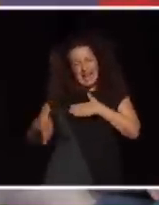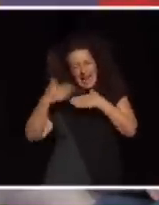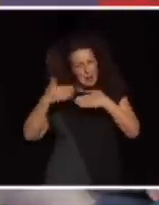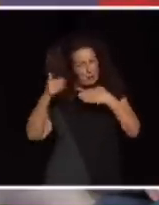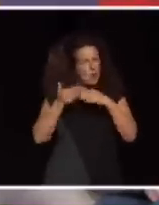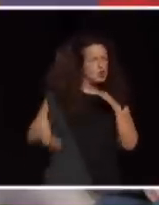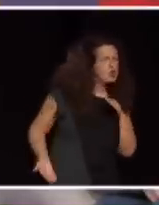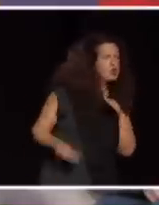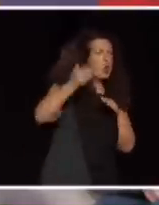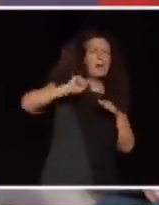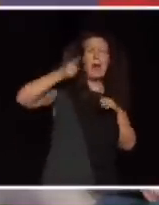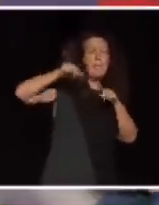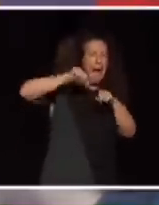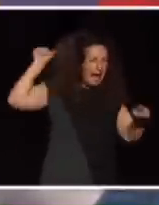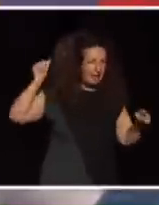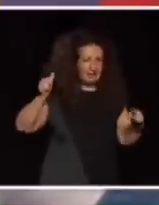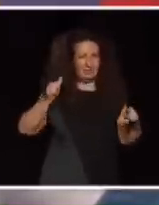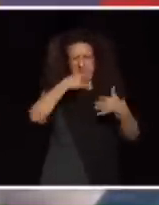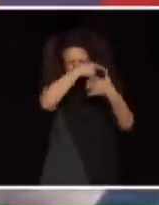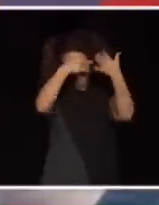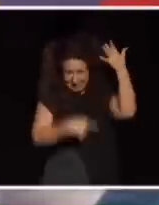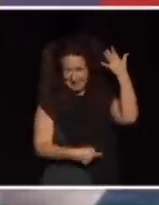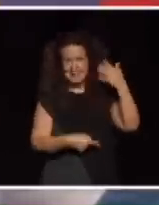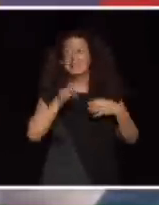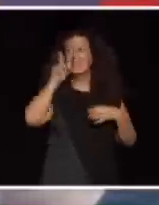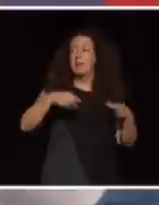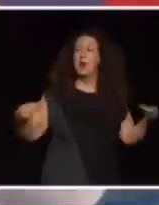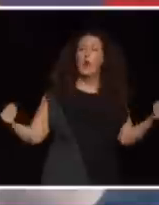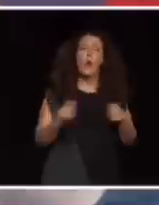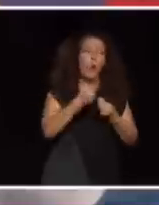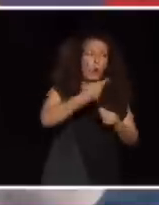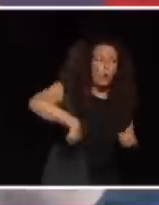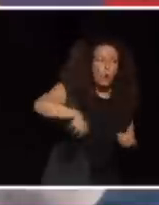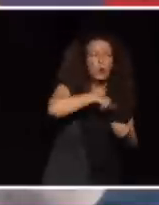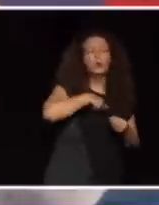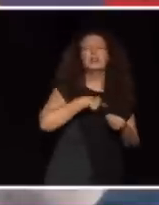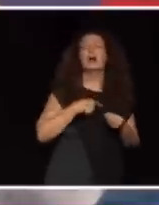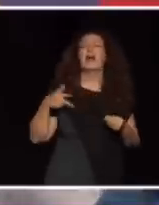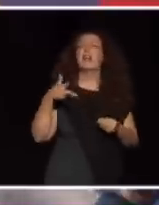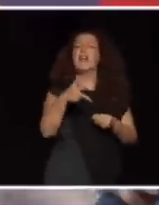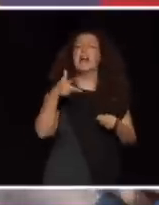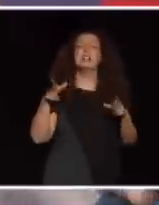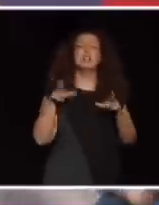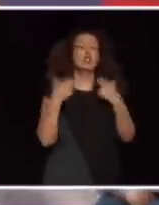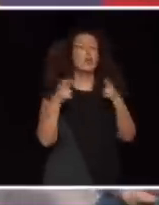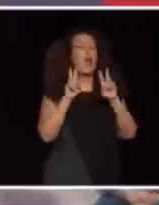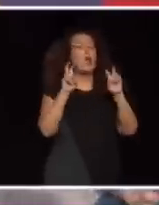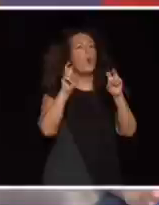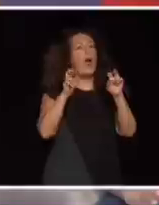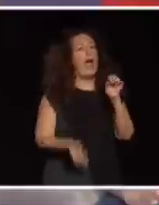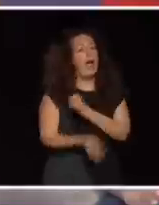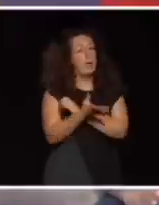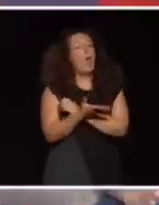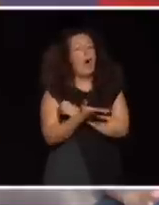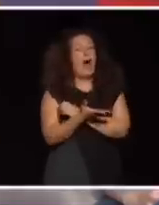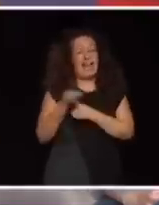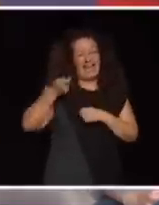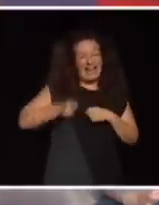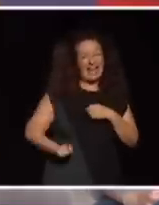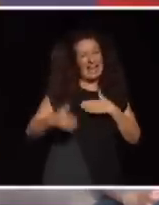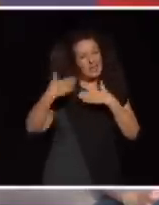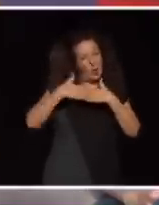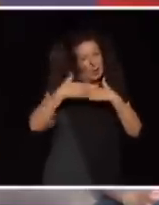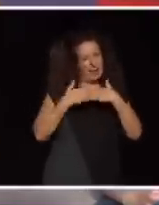nuestro país. Hemos construido juntas, compañeras y compañeros, un derecho social nuevo como es el ingreso mínimo